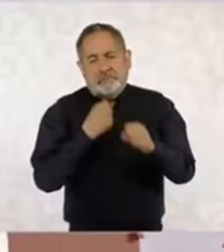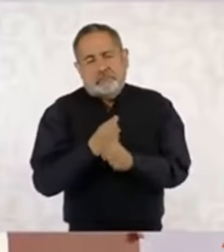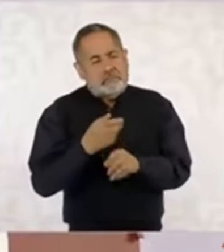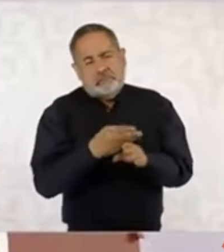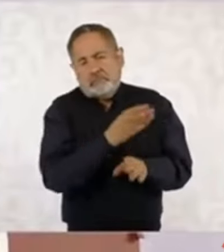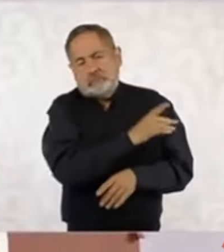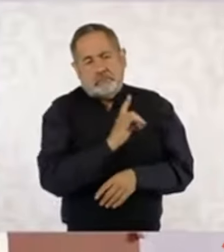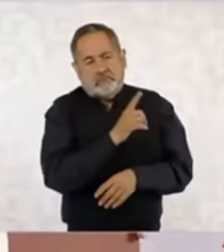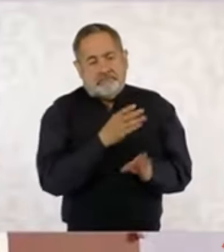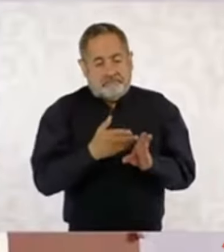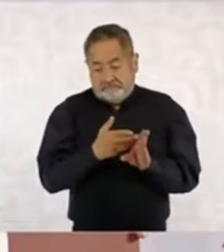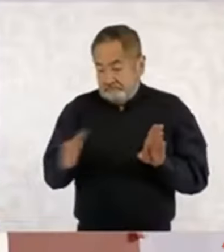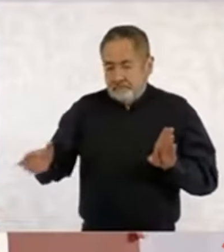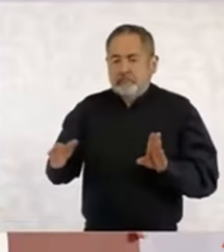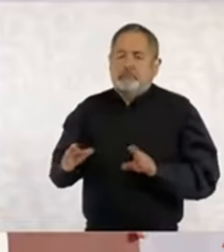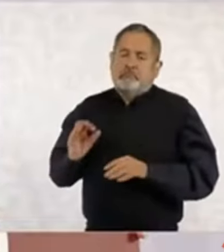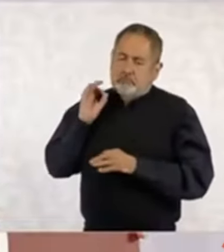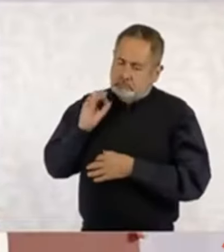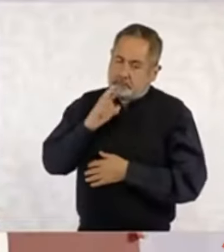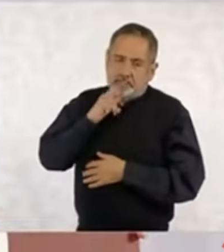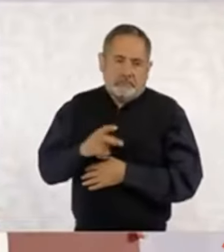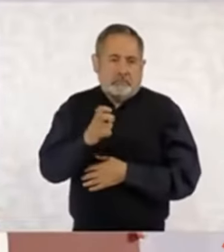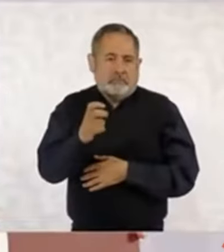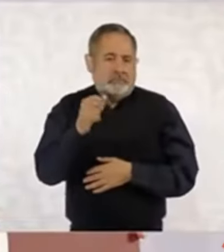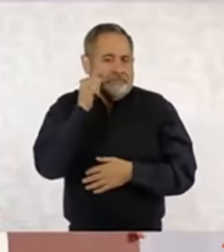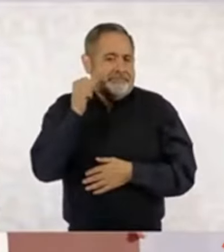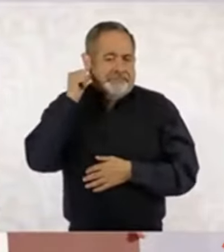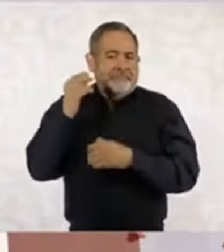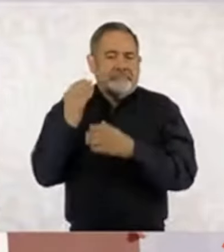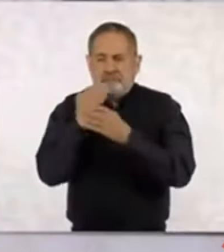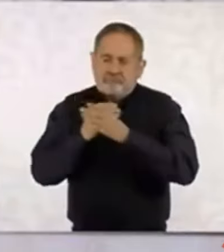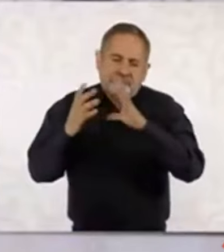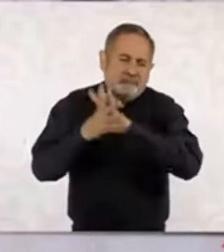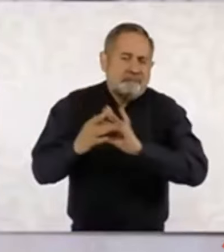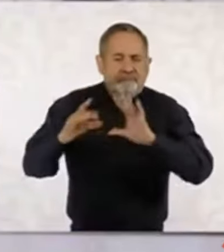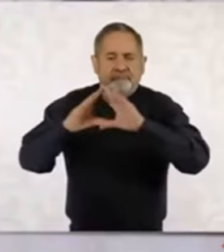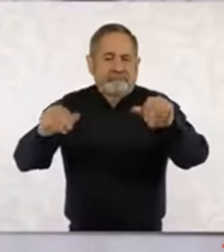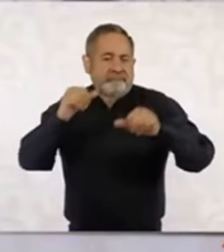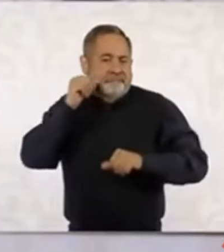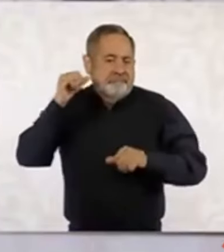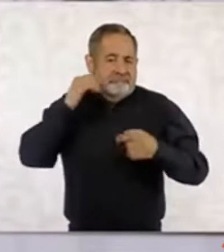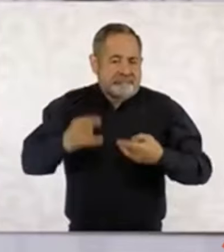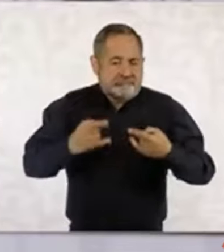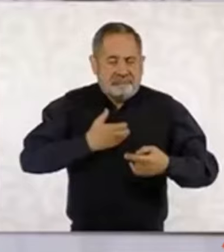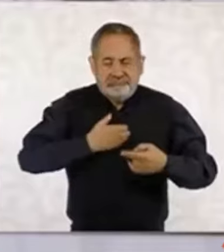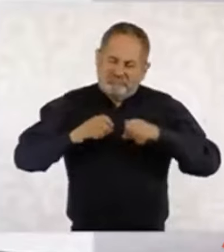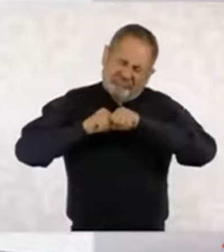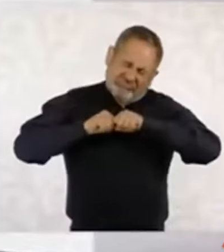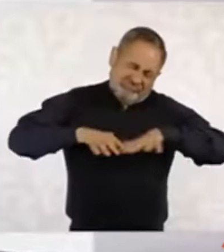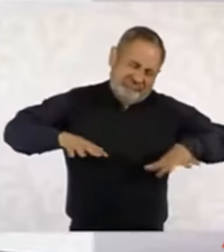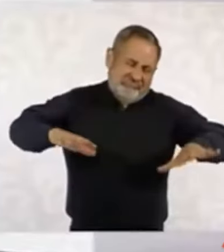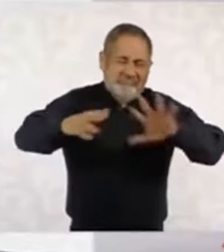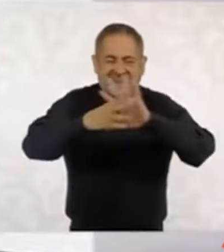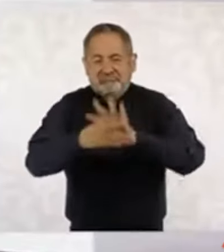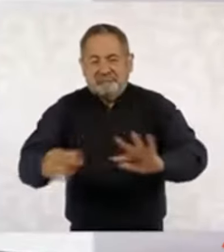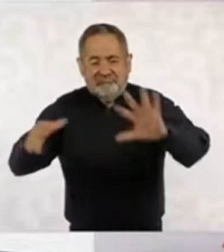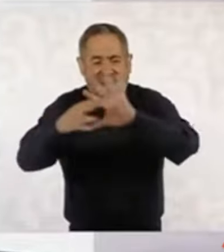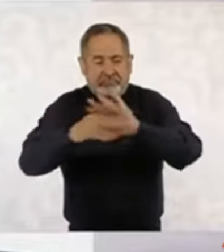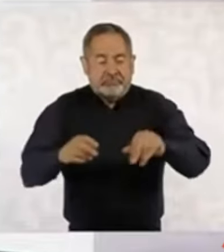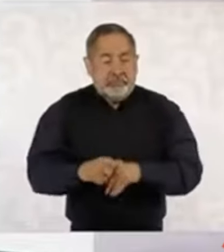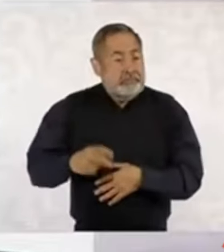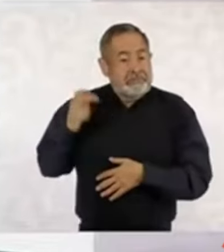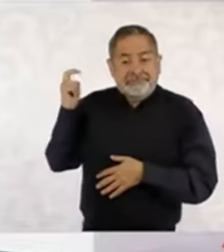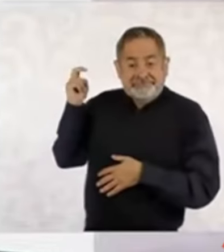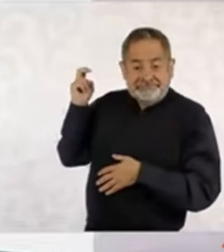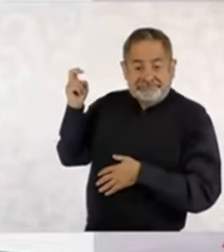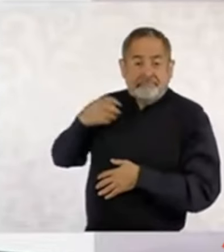en la plaza, en el Zócalo. Y la gente está contenta por esto.